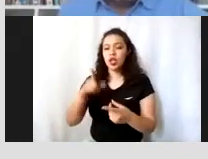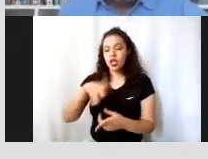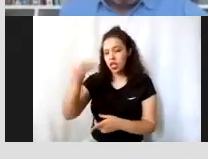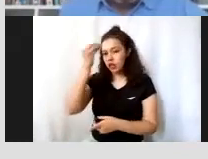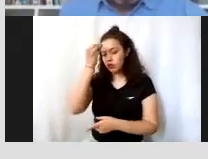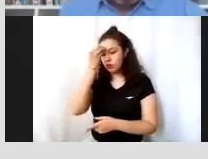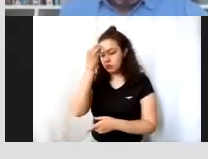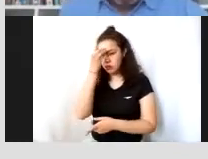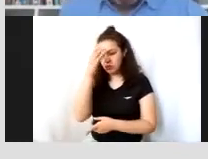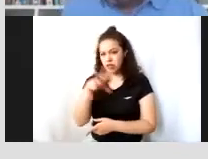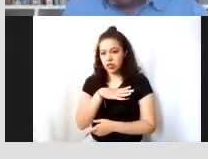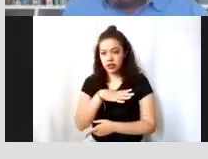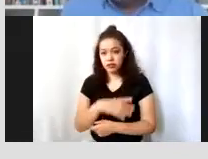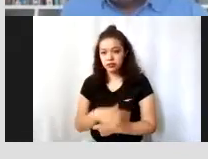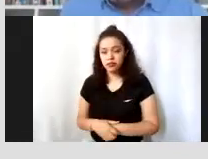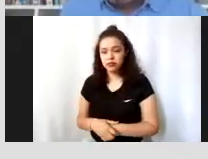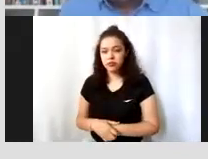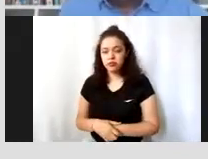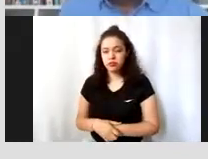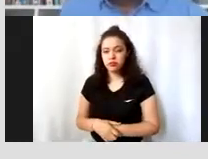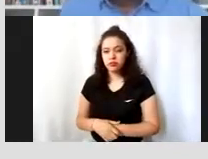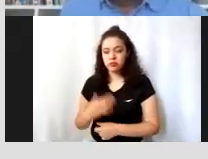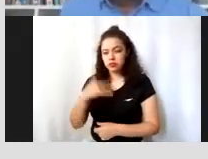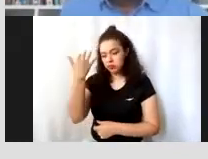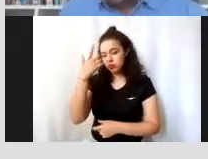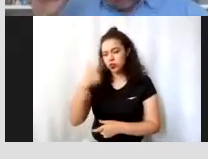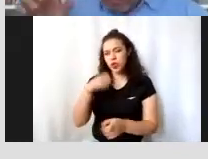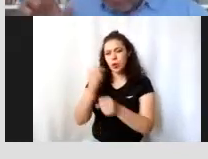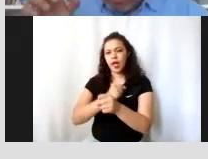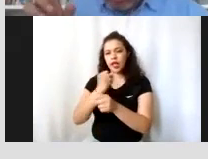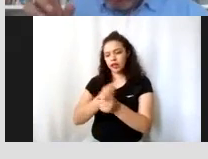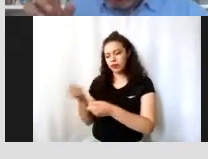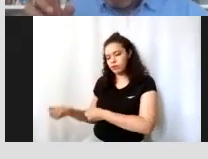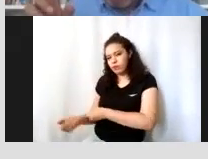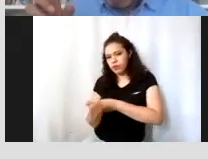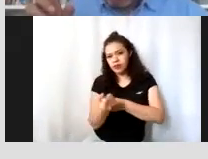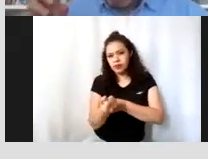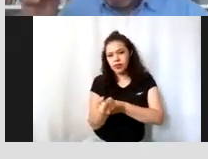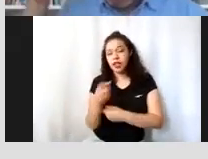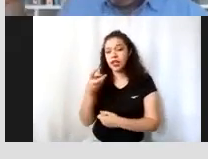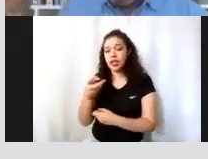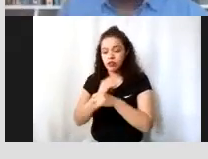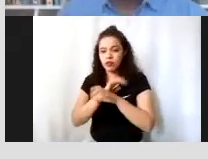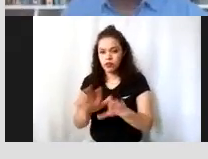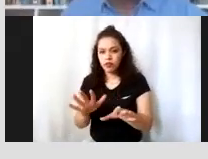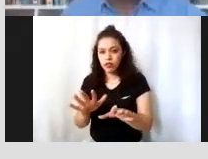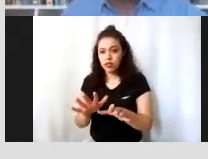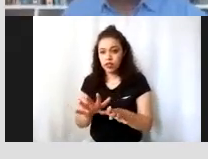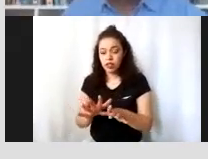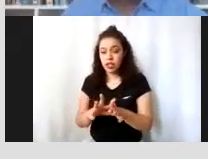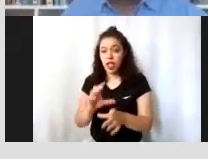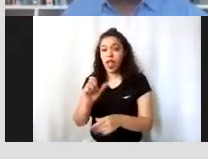en Chapultepec. Y mi pasatiempo es ir ahí a practicar golf. Ese dato revela datos